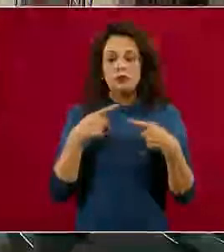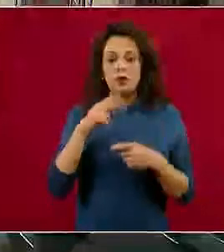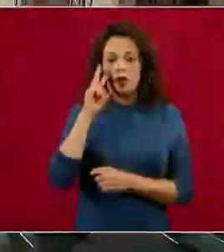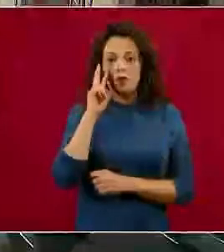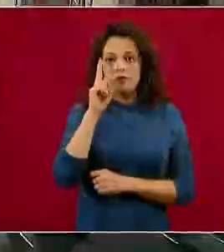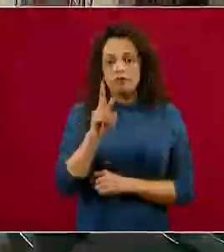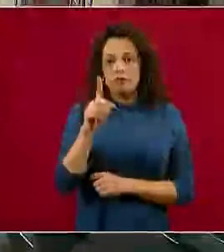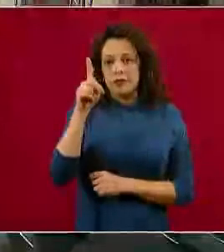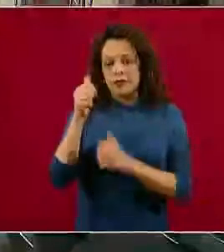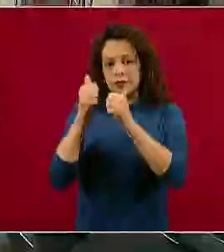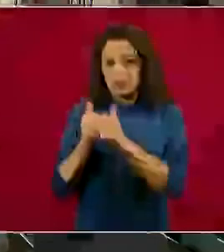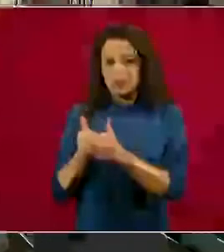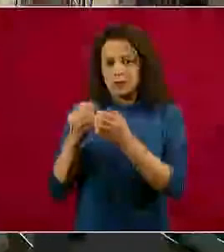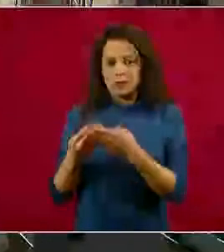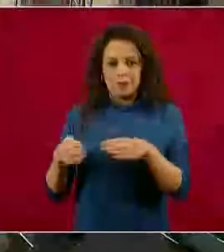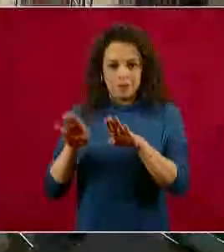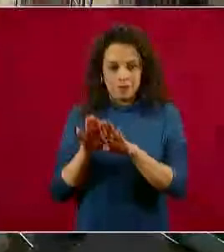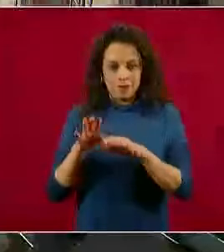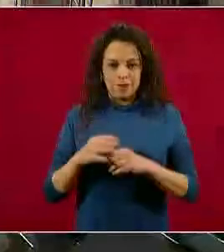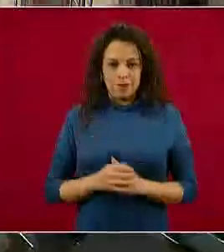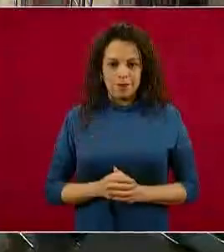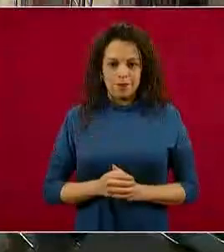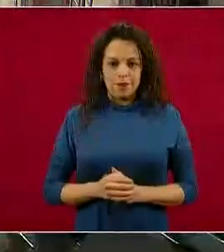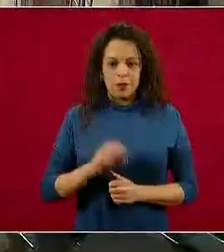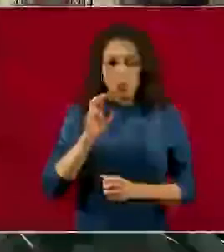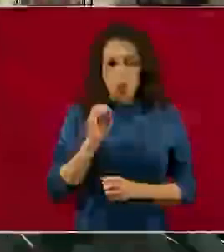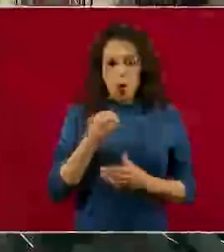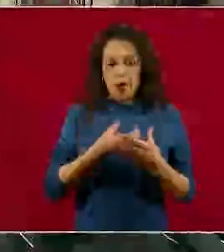ven desde sus domicilios o desde sus